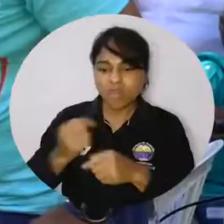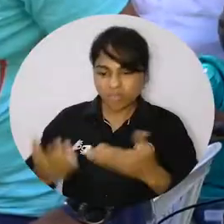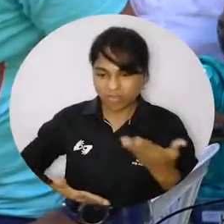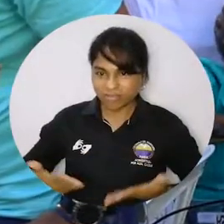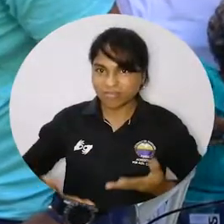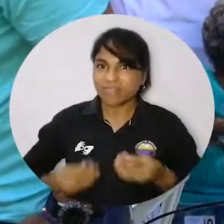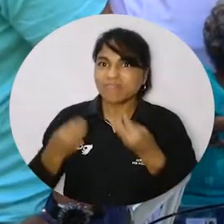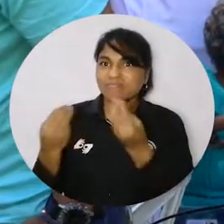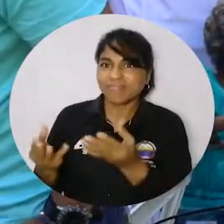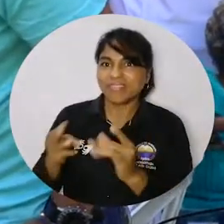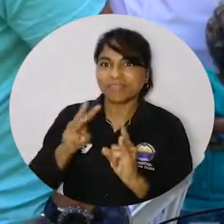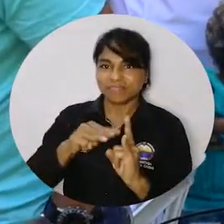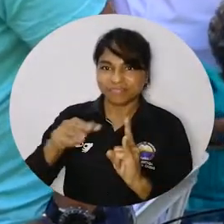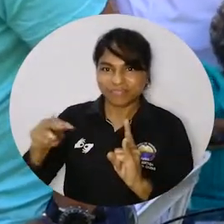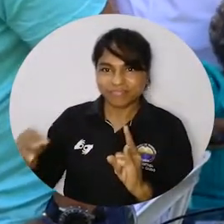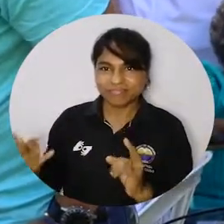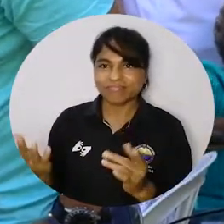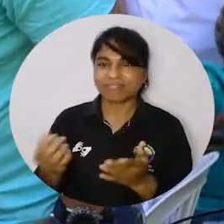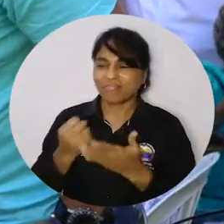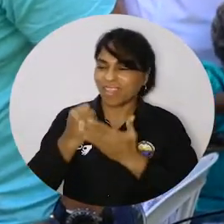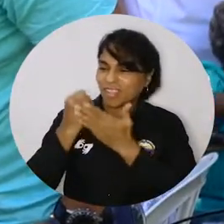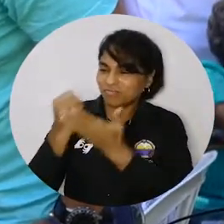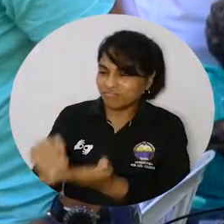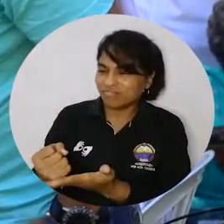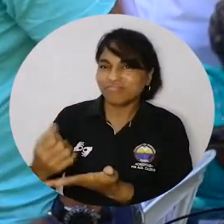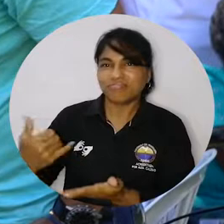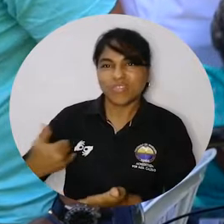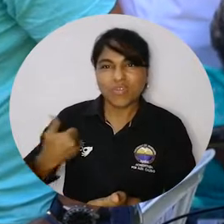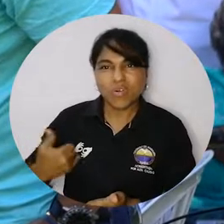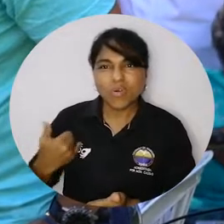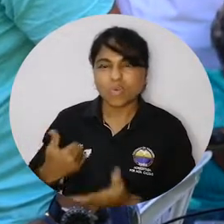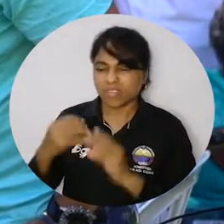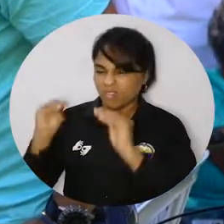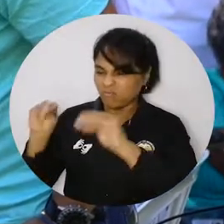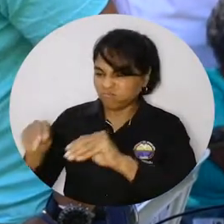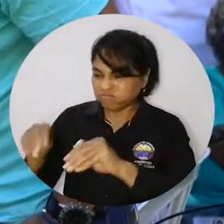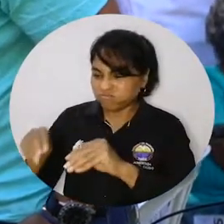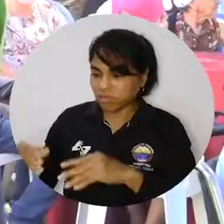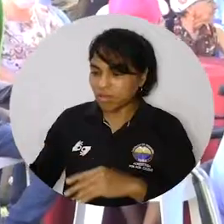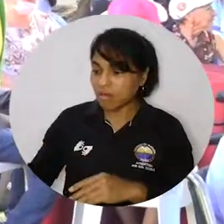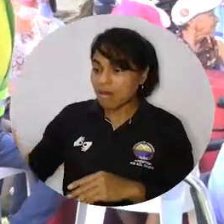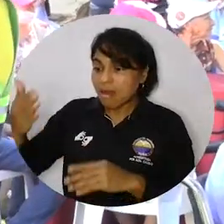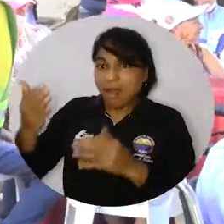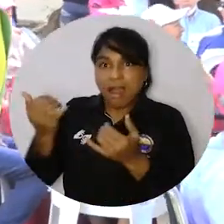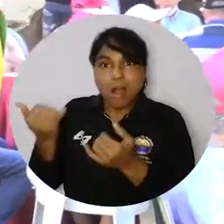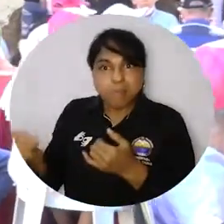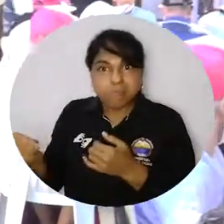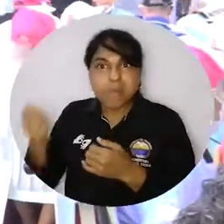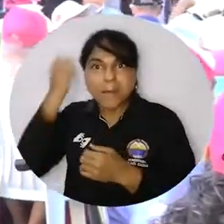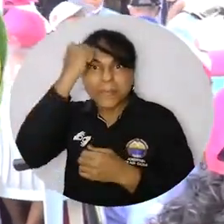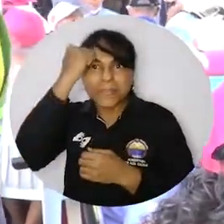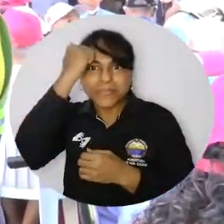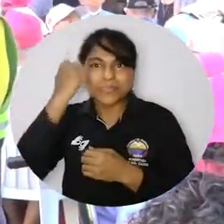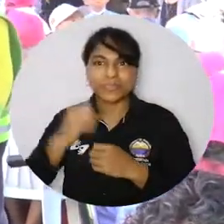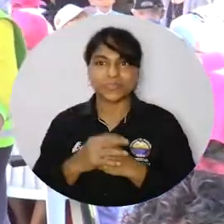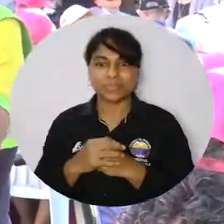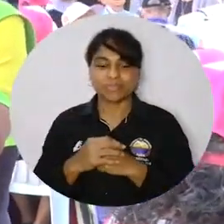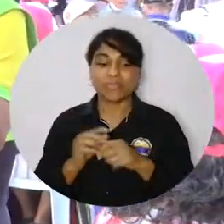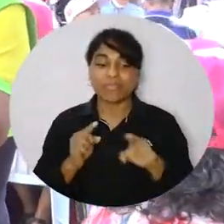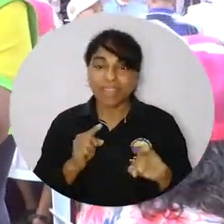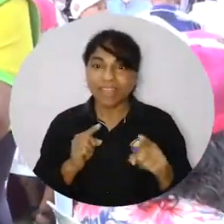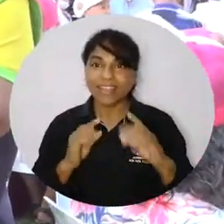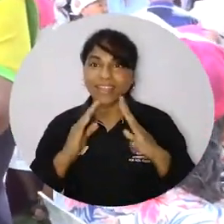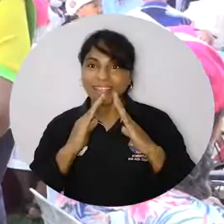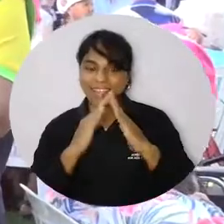servicio y aquí a la Universidad del Magdalena, por ayudar a nuestros jóvenes, por formar a muchos que hoy son nuestros profesores.